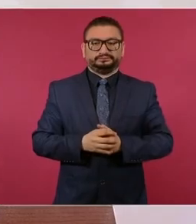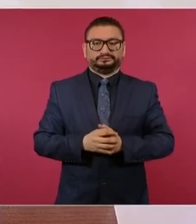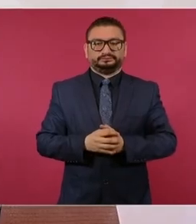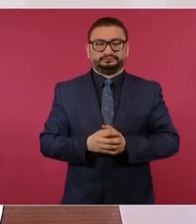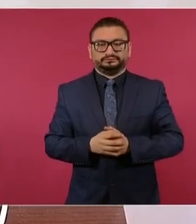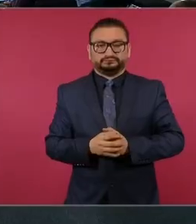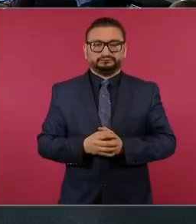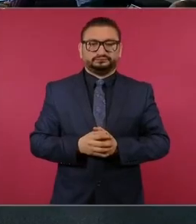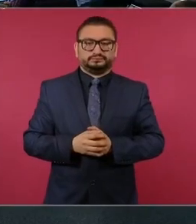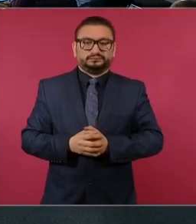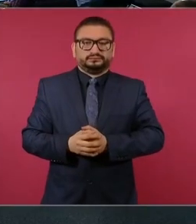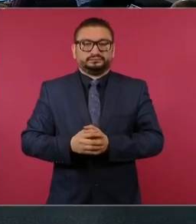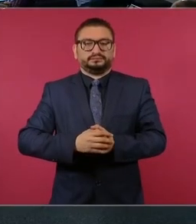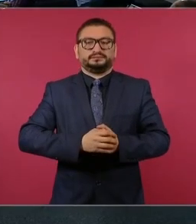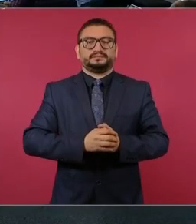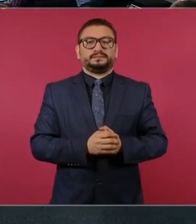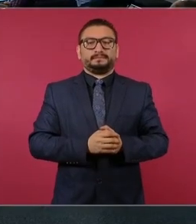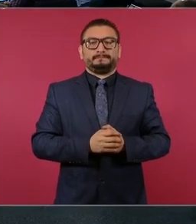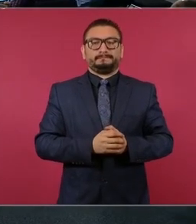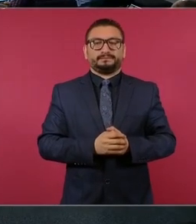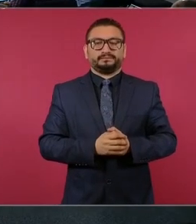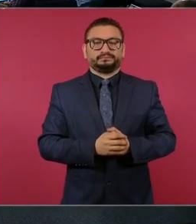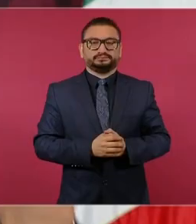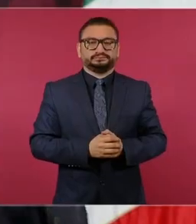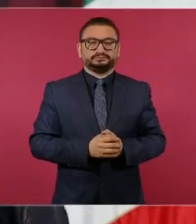Y siempre denuncias